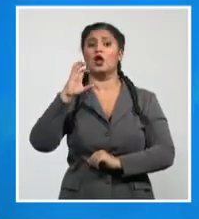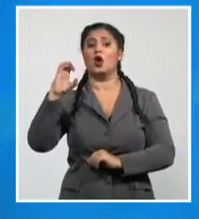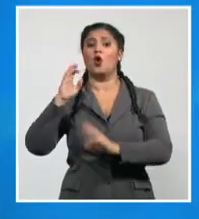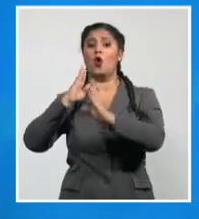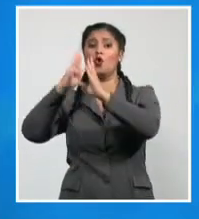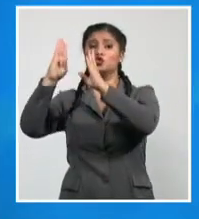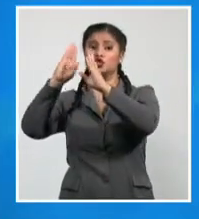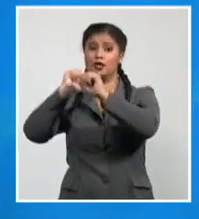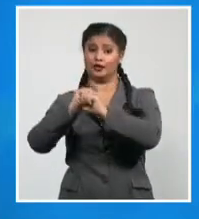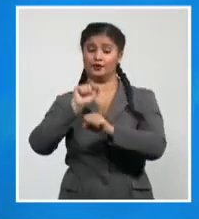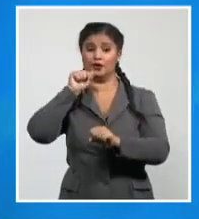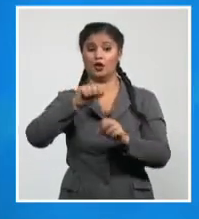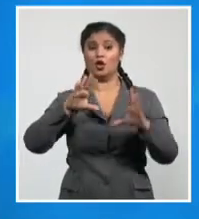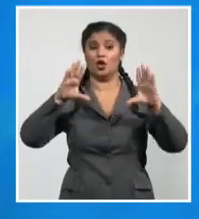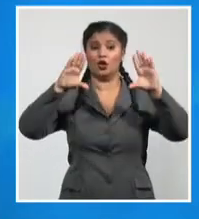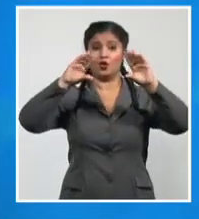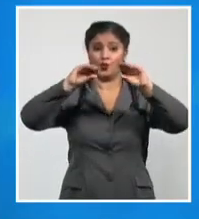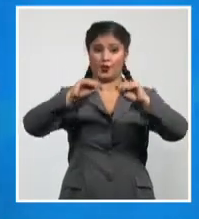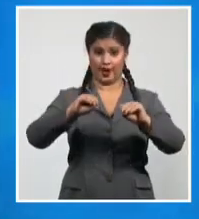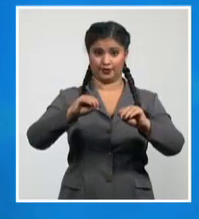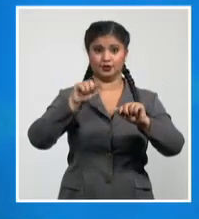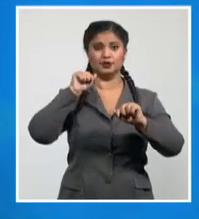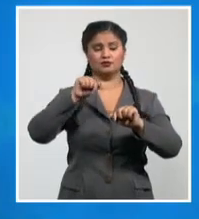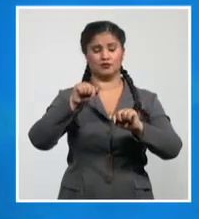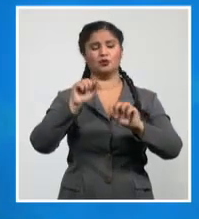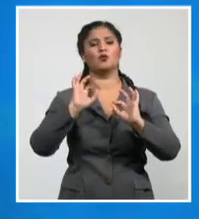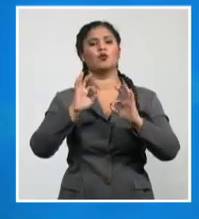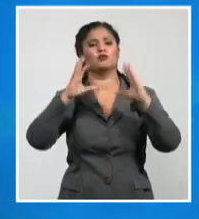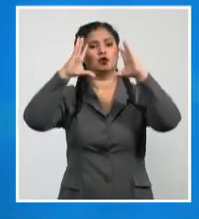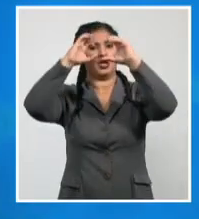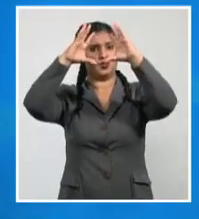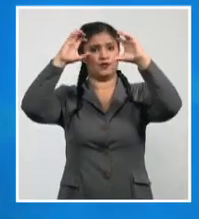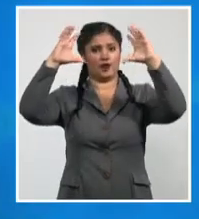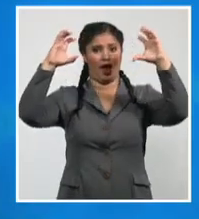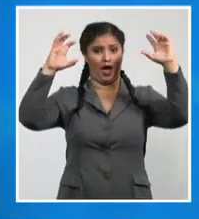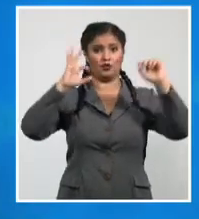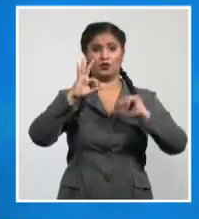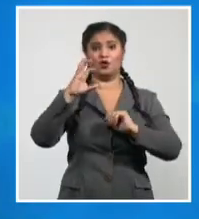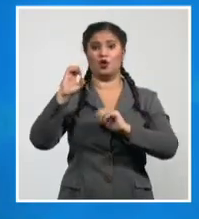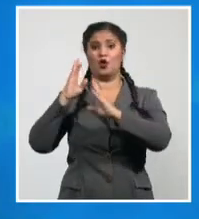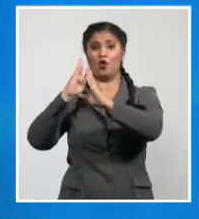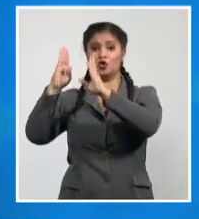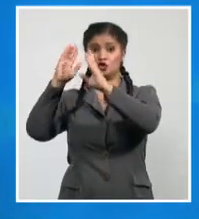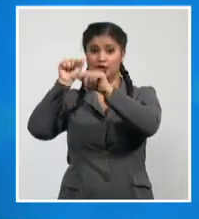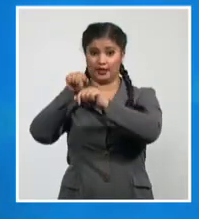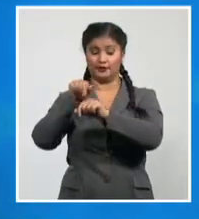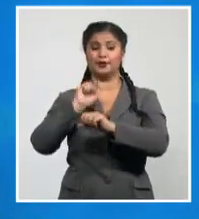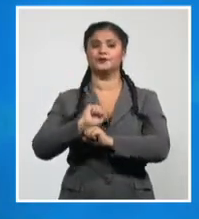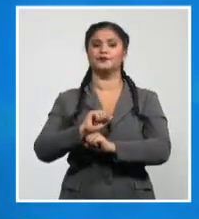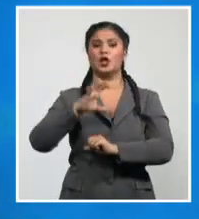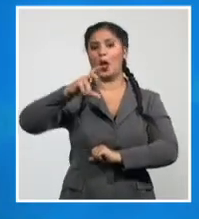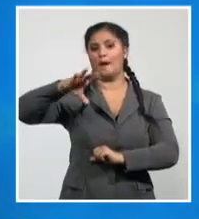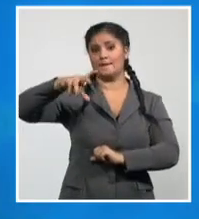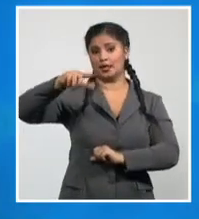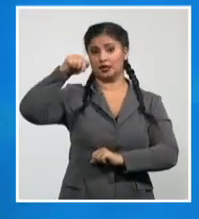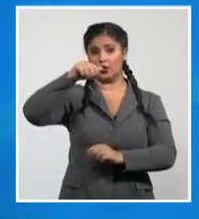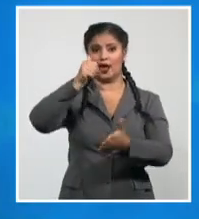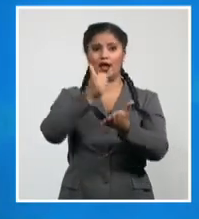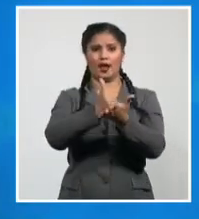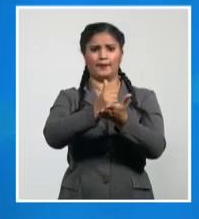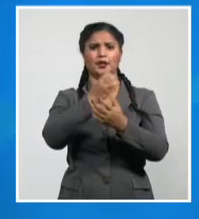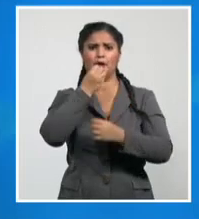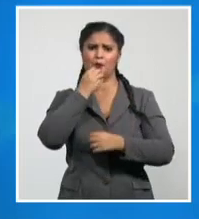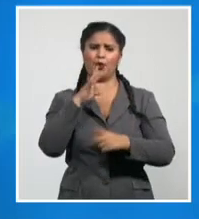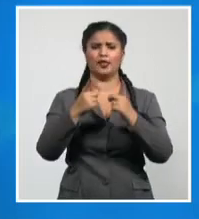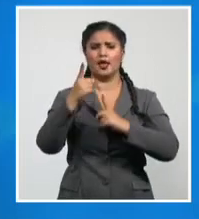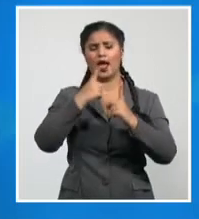noche, precisamente, como ya les decía, se incrementarán los nublados en occidente, Pinal del Río, también aquí en la capital son posibles algunos chubascos y lluvias.